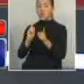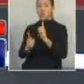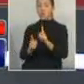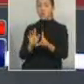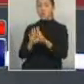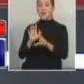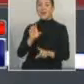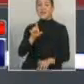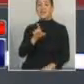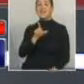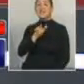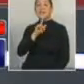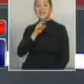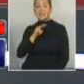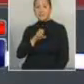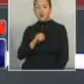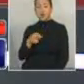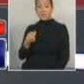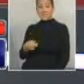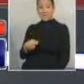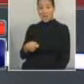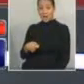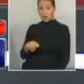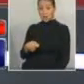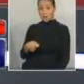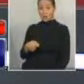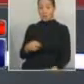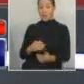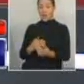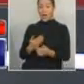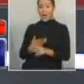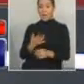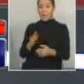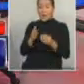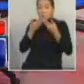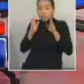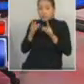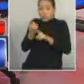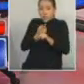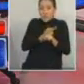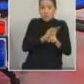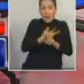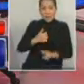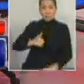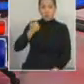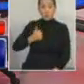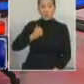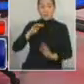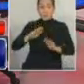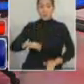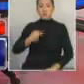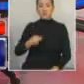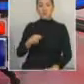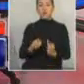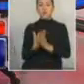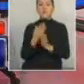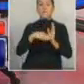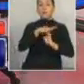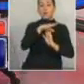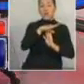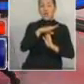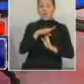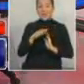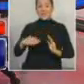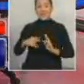la impresión de que en el Senado se está dando más espacio y ya se muestra un poco más de voluntad de los propios senadores de la nueva mayoría a